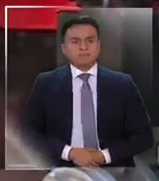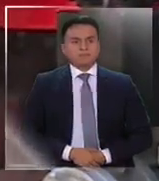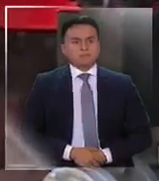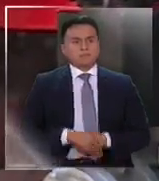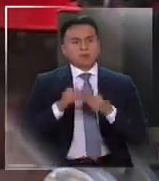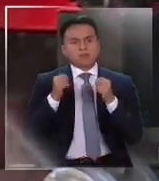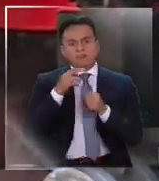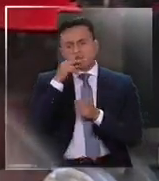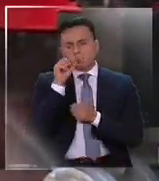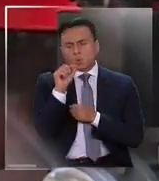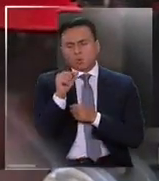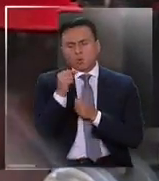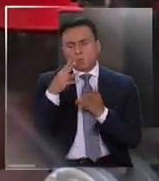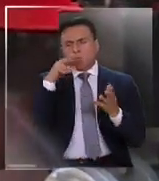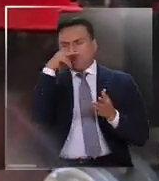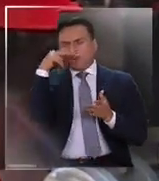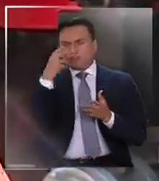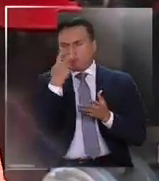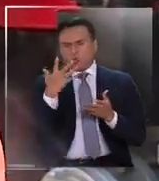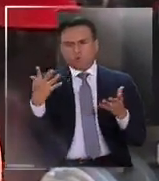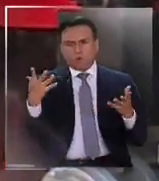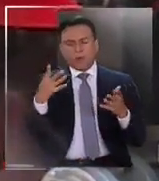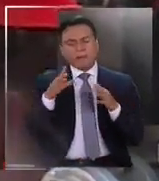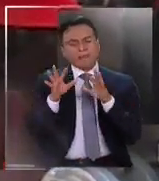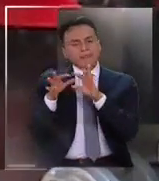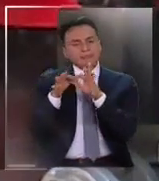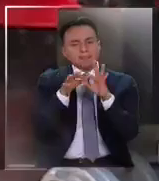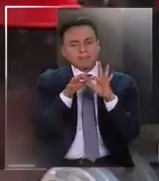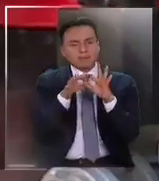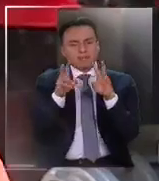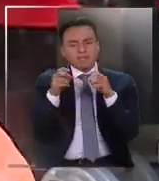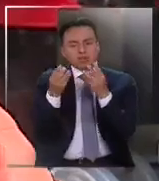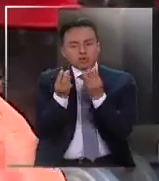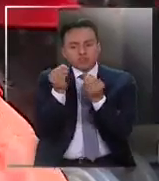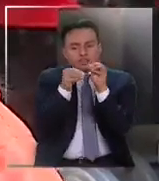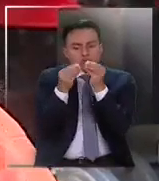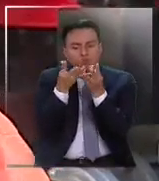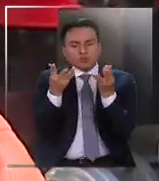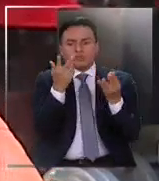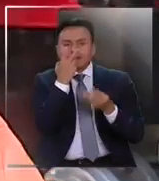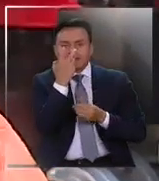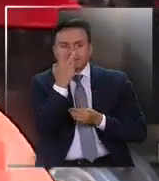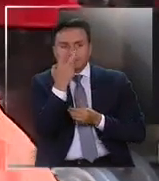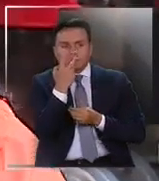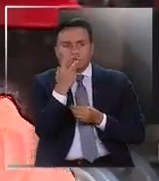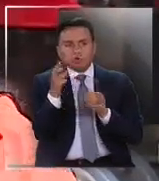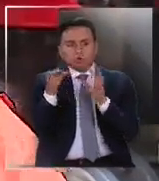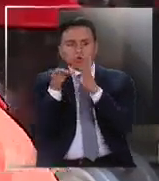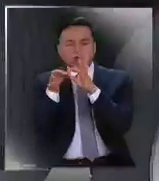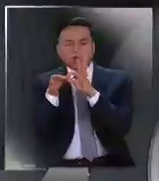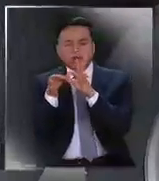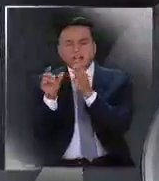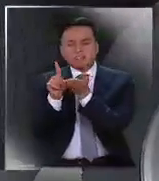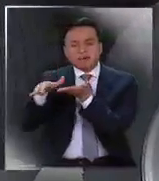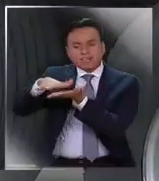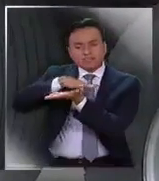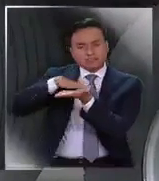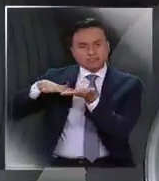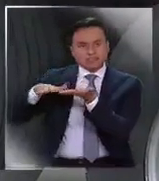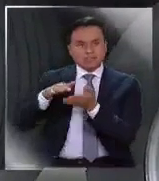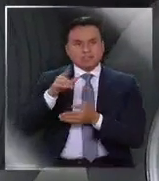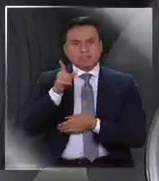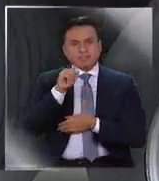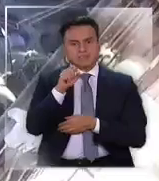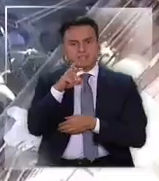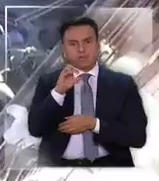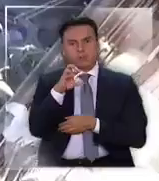Puede haber poco olor a gas o mucho olor a gas en función de la concentración de gas o en función del espacio. Para Sergio